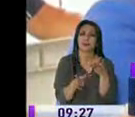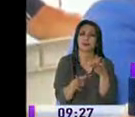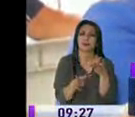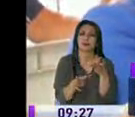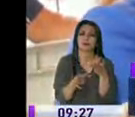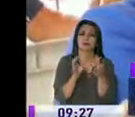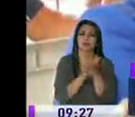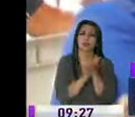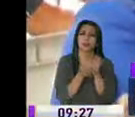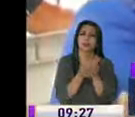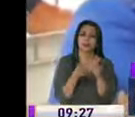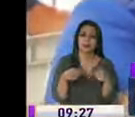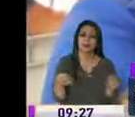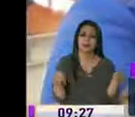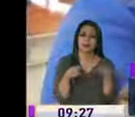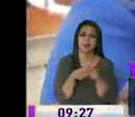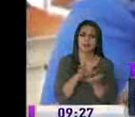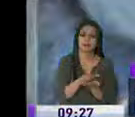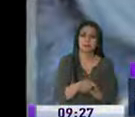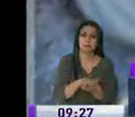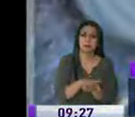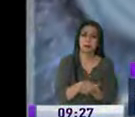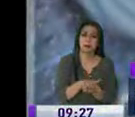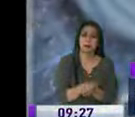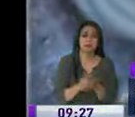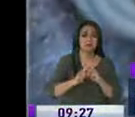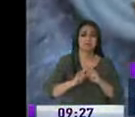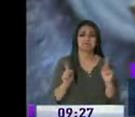las tortillas, majada.